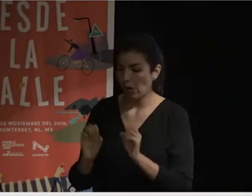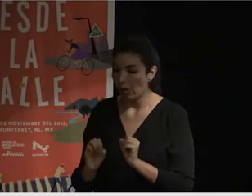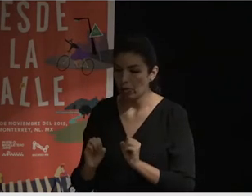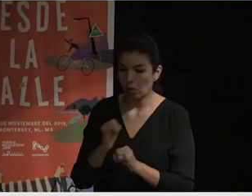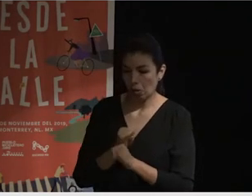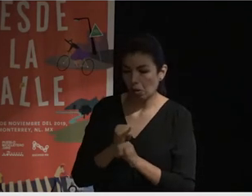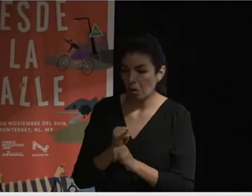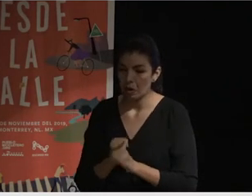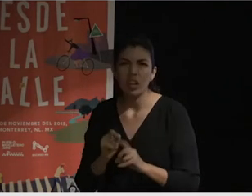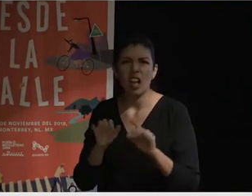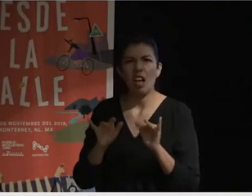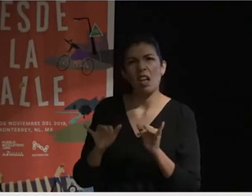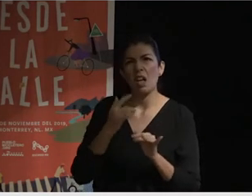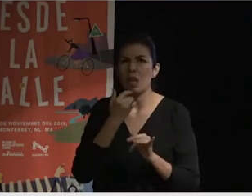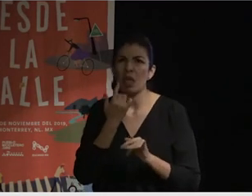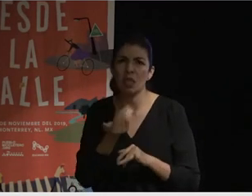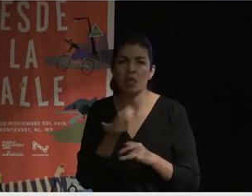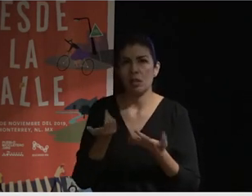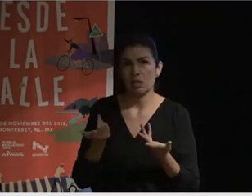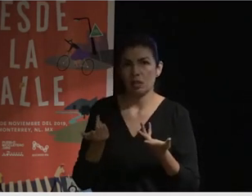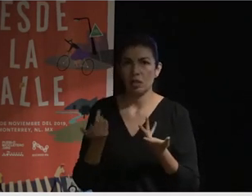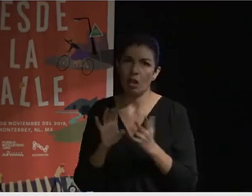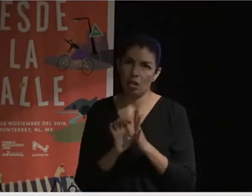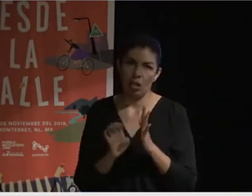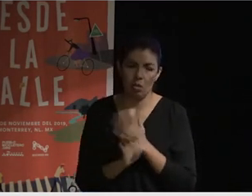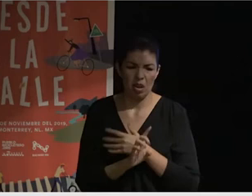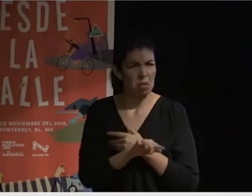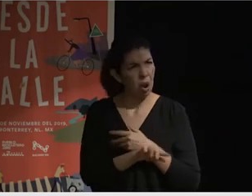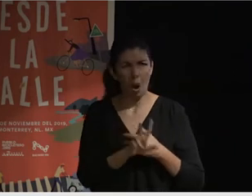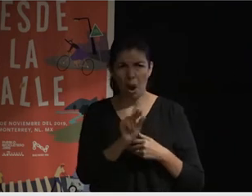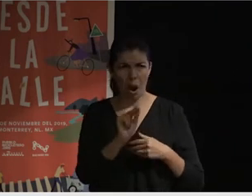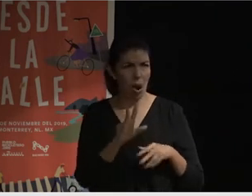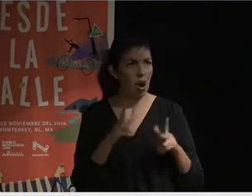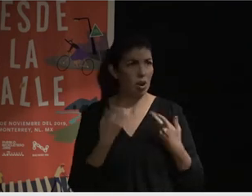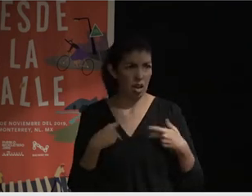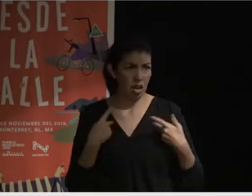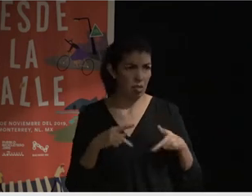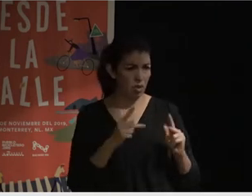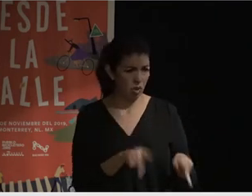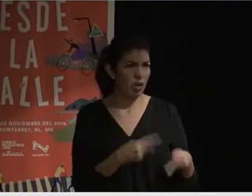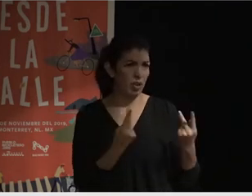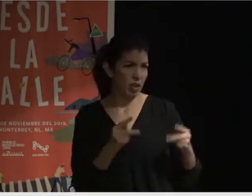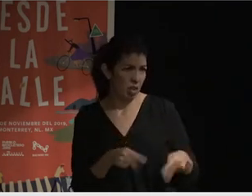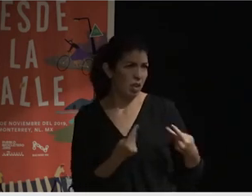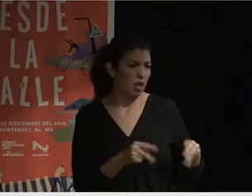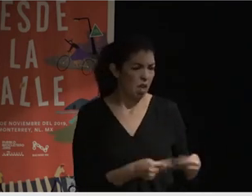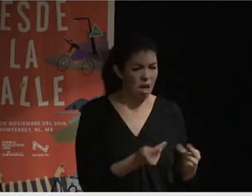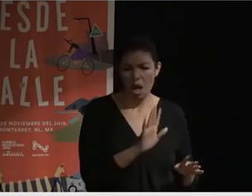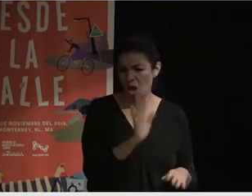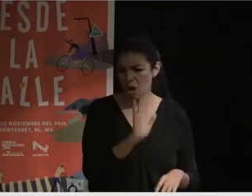world culture y no sé qué cosas, pero no me pongan al ambulante al pie del depa que acabo de comprar, ¿no? Está lleno de contradicciones